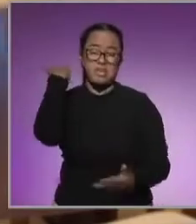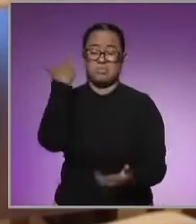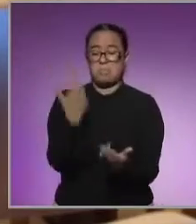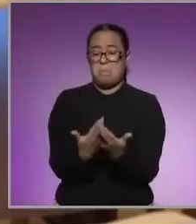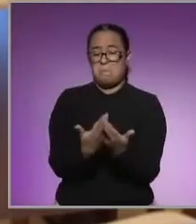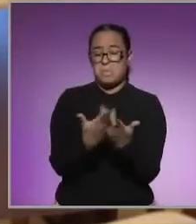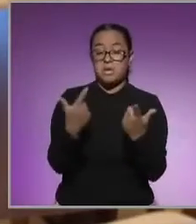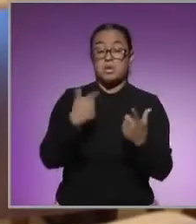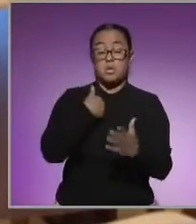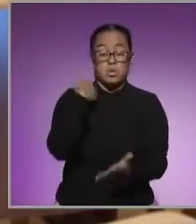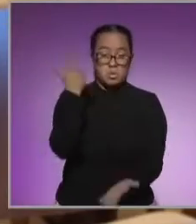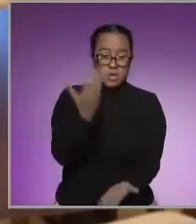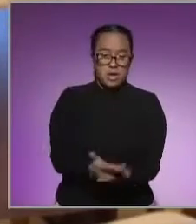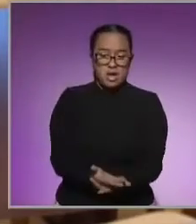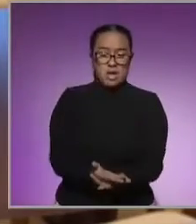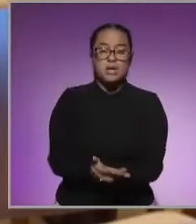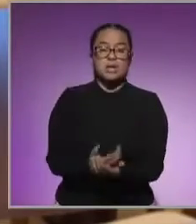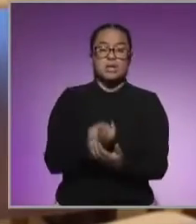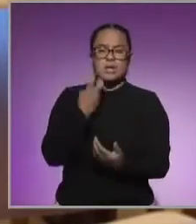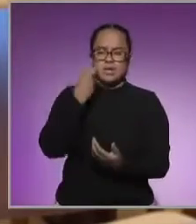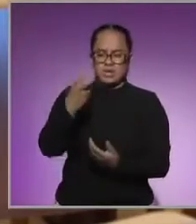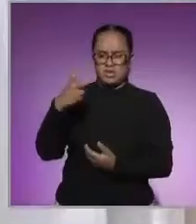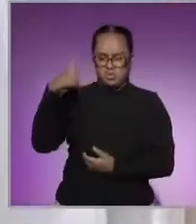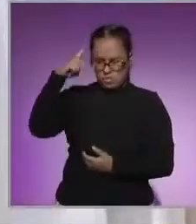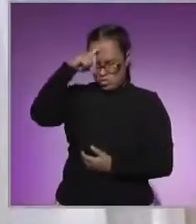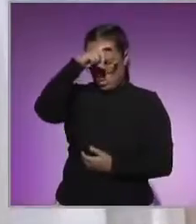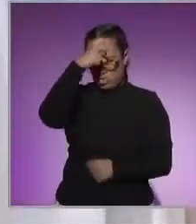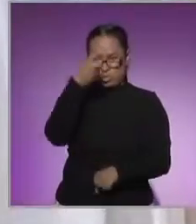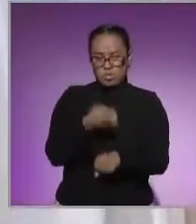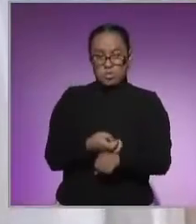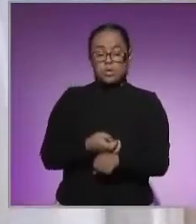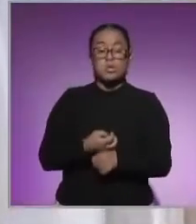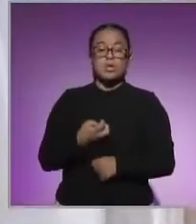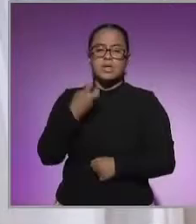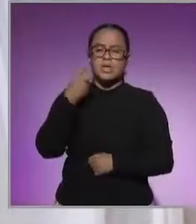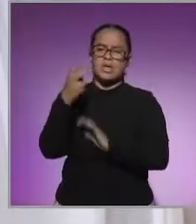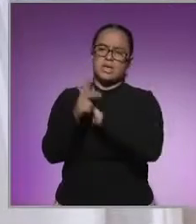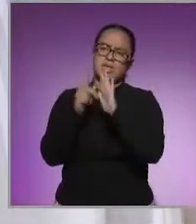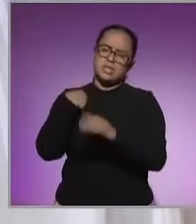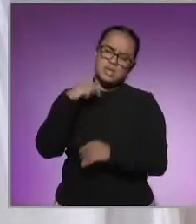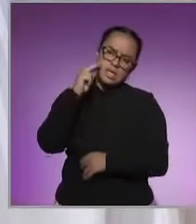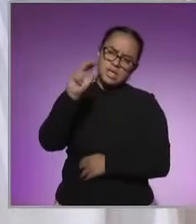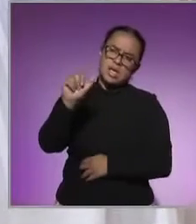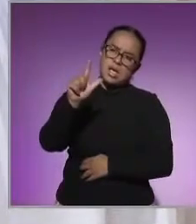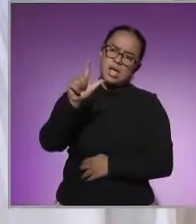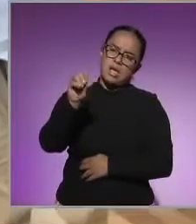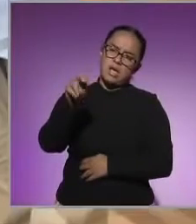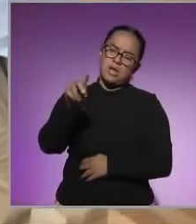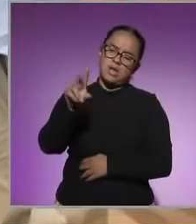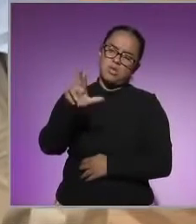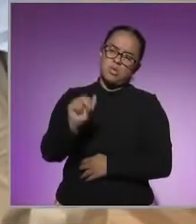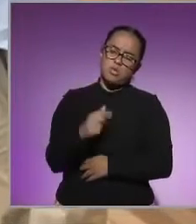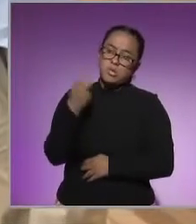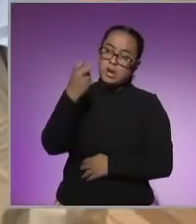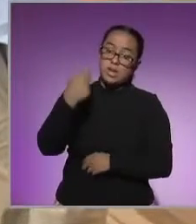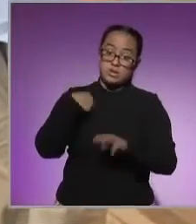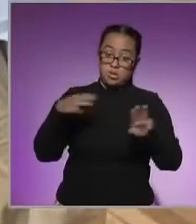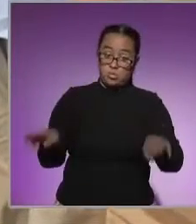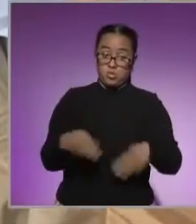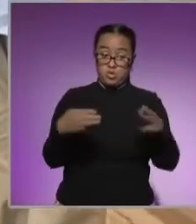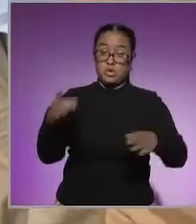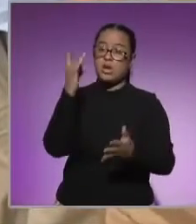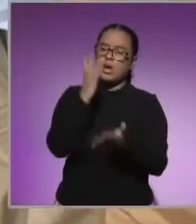me caí estaba pasando por todas las cosas duras así que encontré este vídeo de alondra ella me introdujo no sólo en la música mexicana